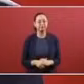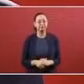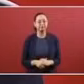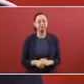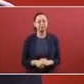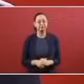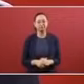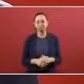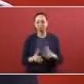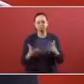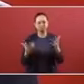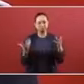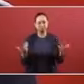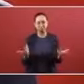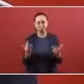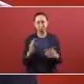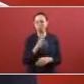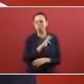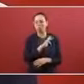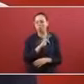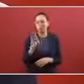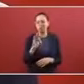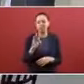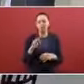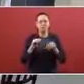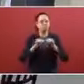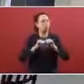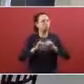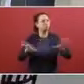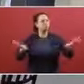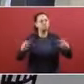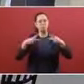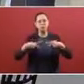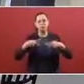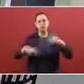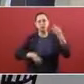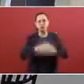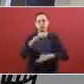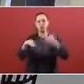a la vista de todos los mexicanos.